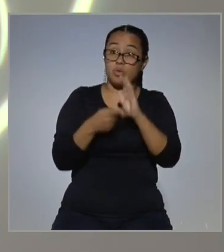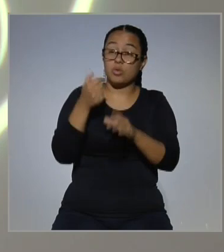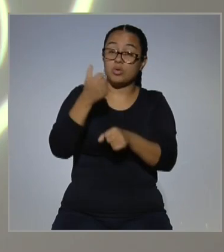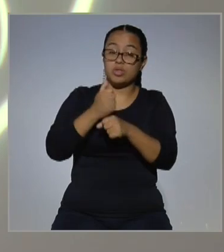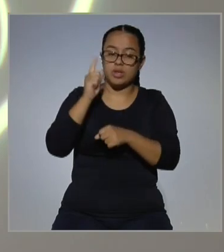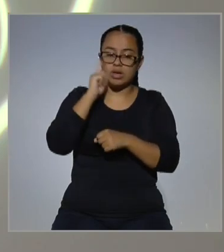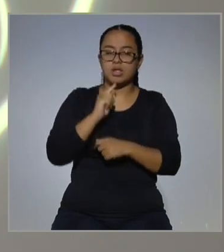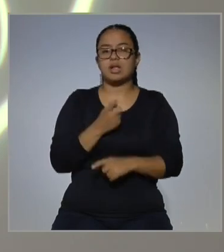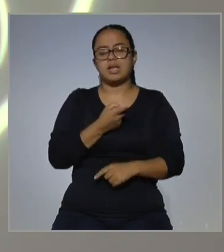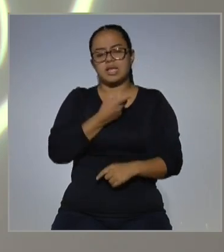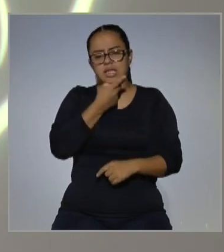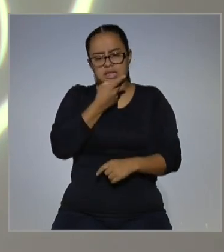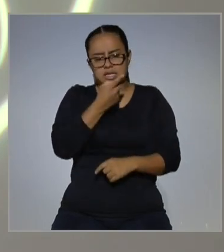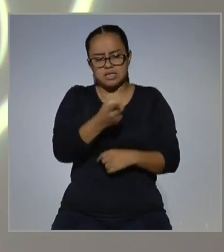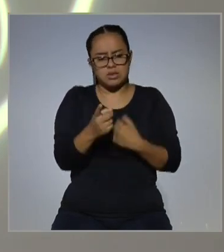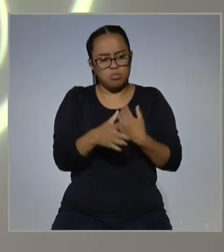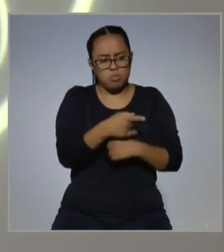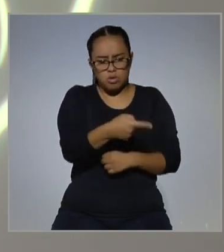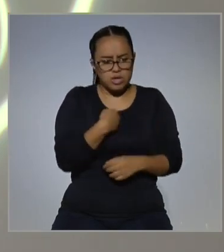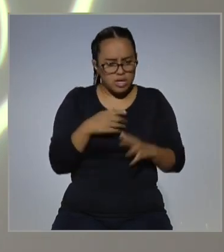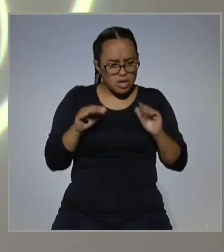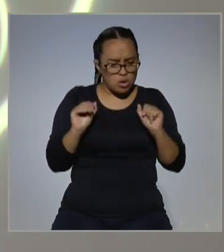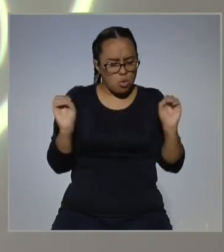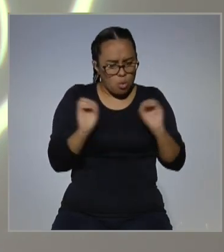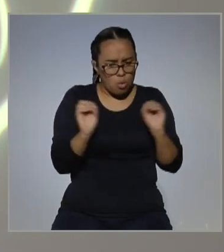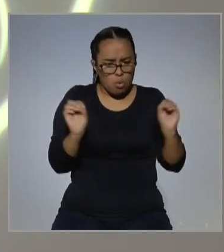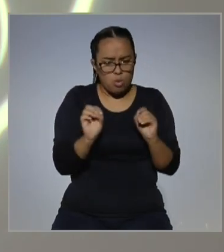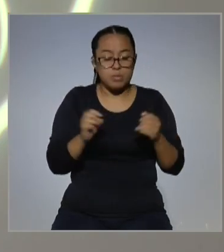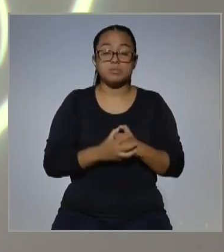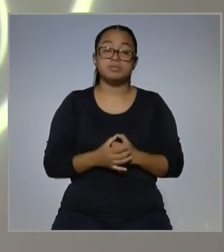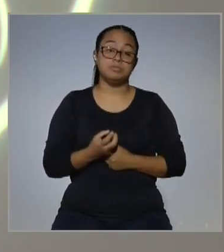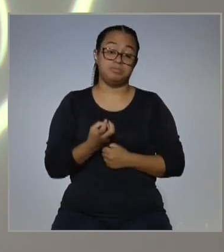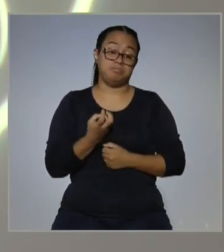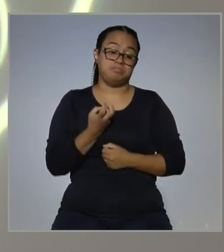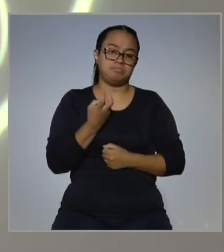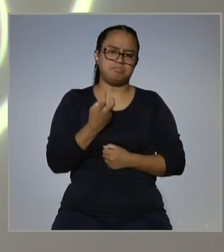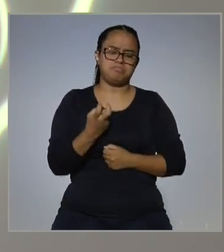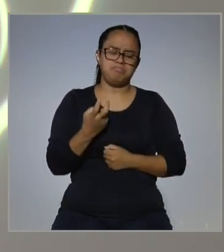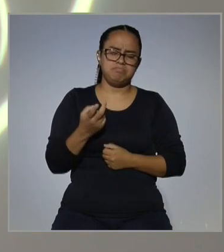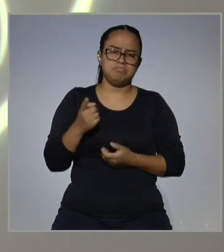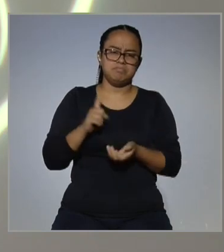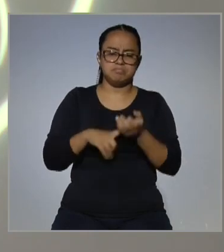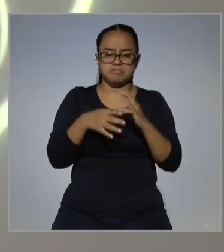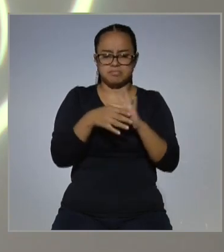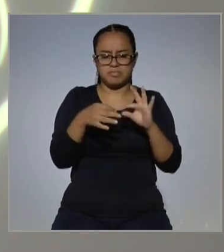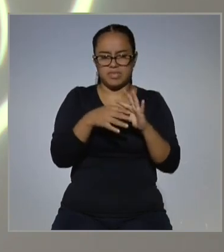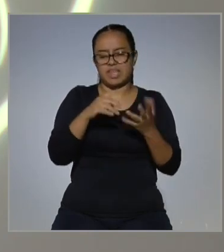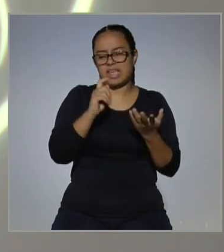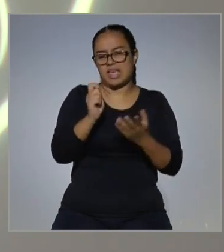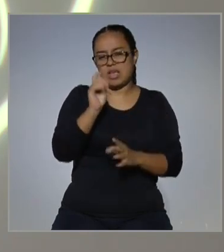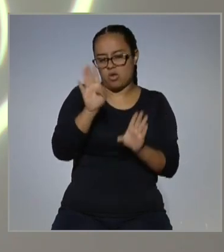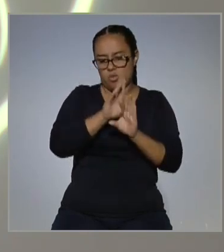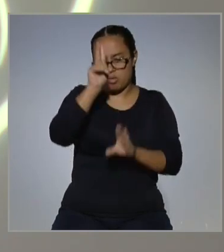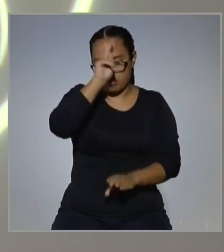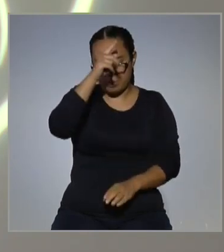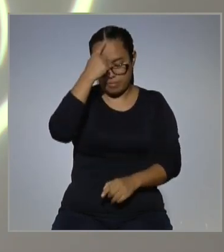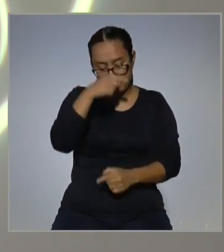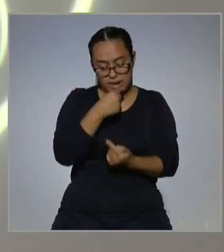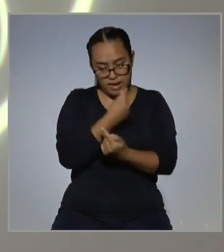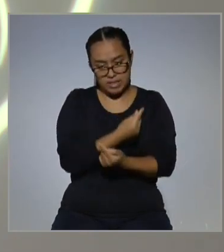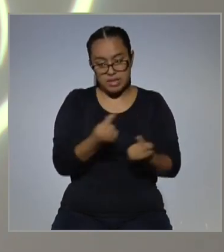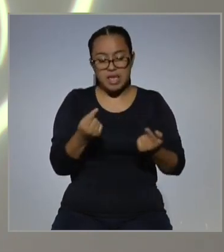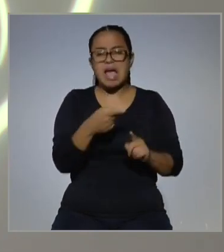dice que por qué no se despidió. Y nos va llevando de una manera muy inteligente, como se debe llevar a las infancias en el teatro,